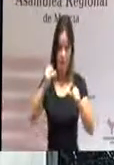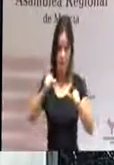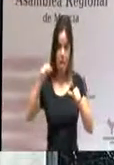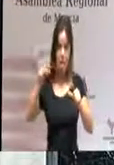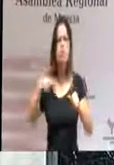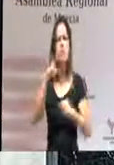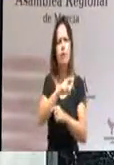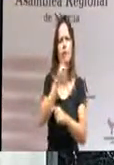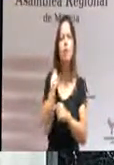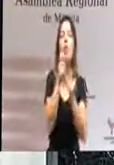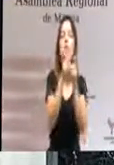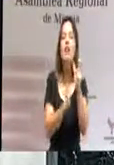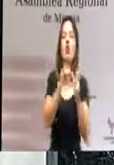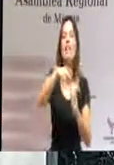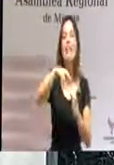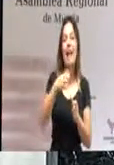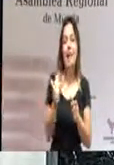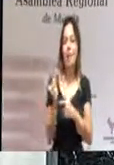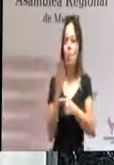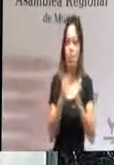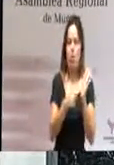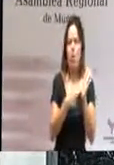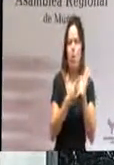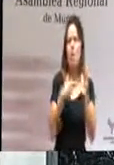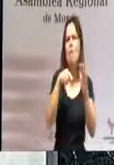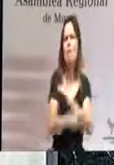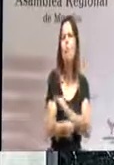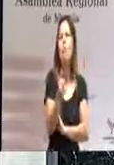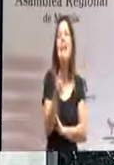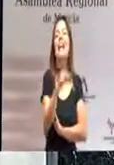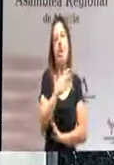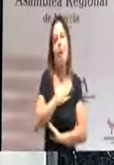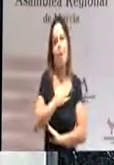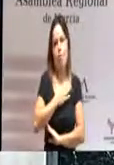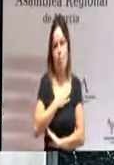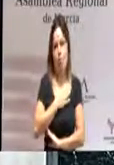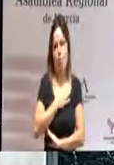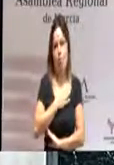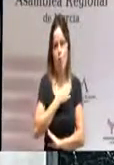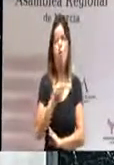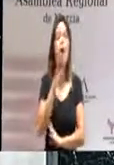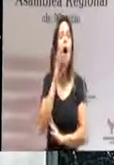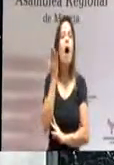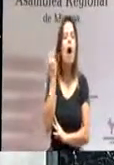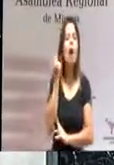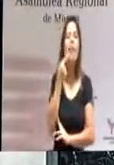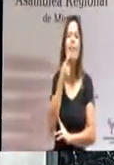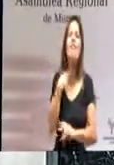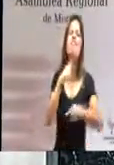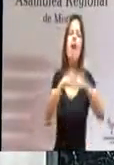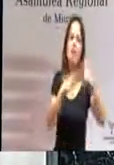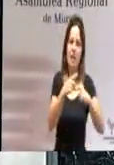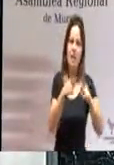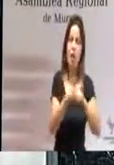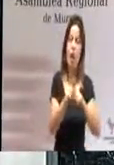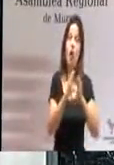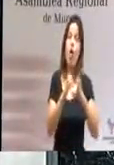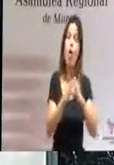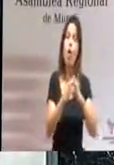con los datos del INE en la mano, han sido mucho más profundos en nuestra región. Habló usted ayer de las familias, de cómo el Partido